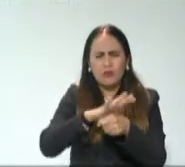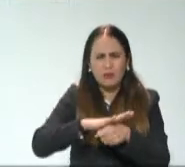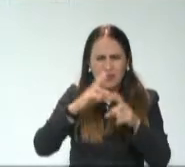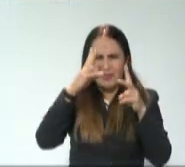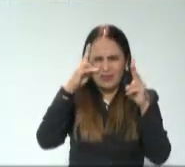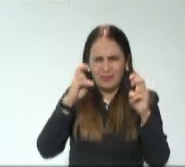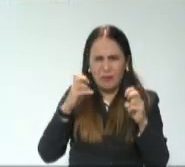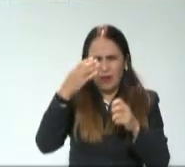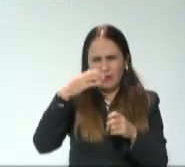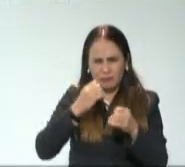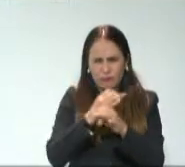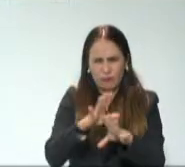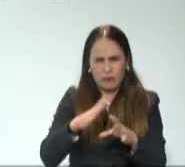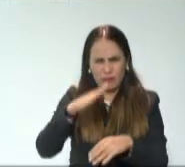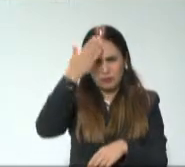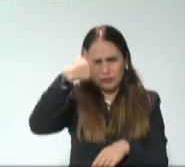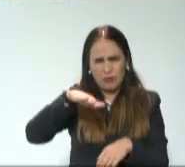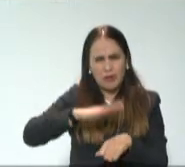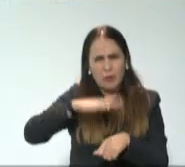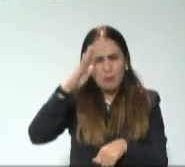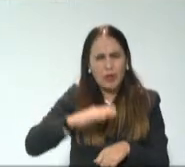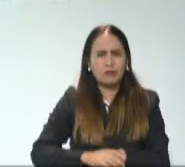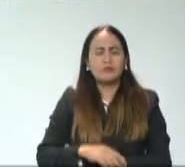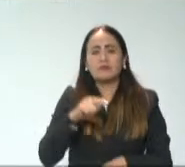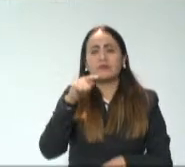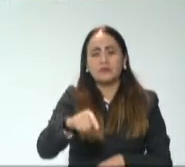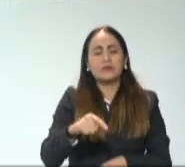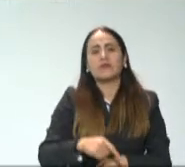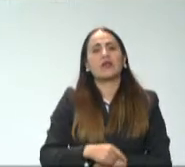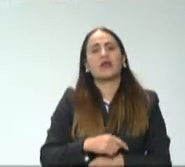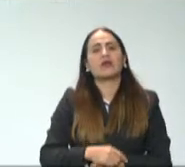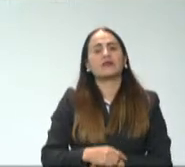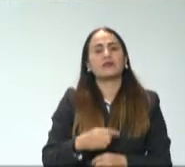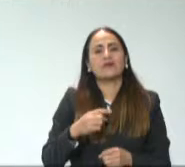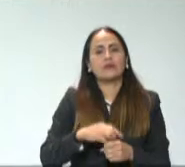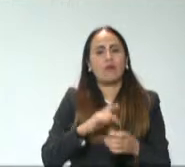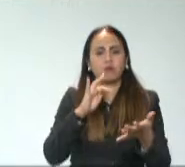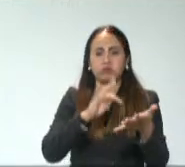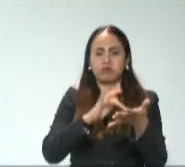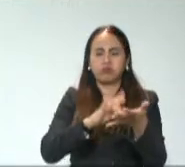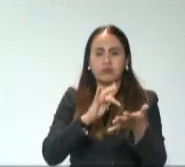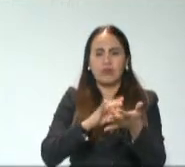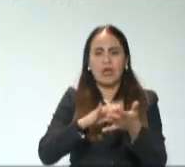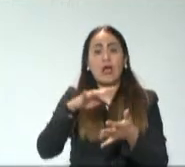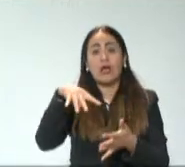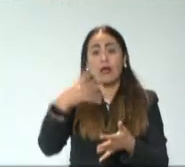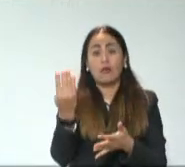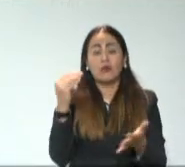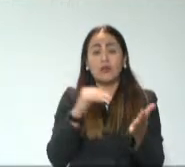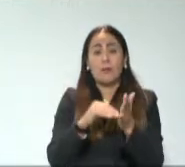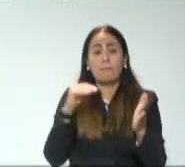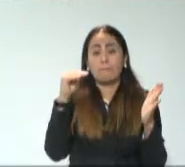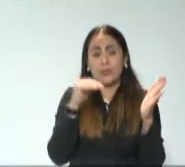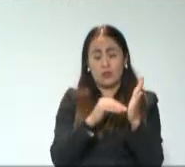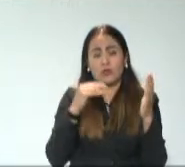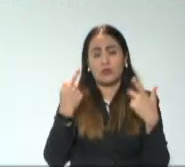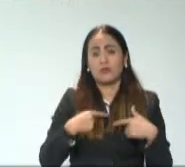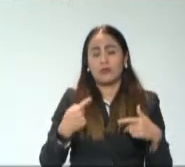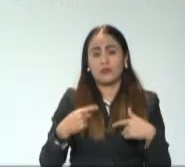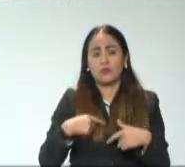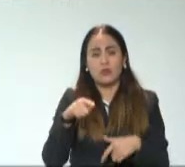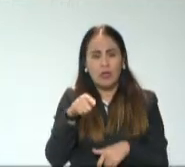eh más de 14 millones de de visitas y de y de y de usuarios adicionalmente a